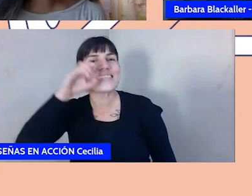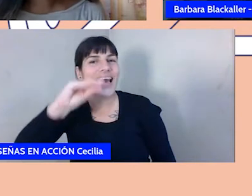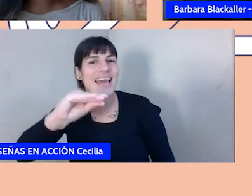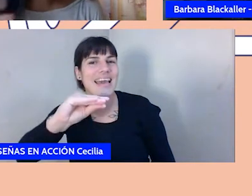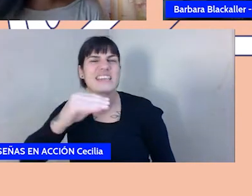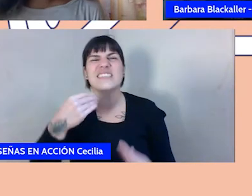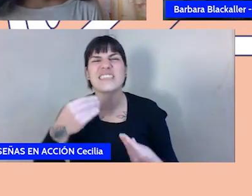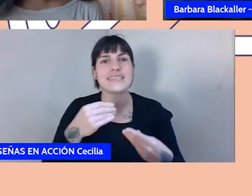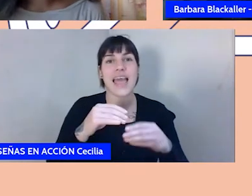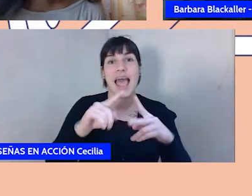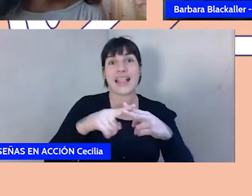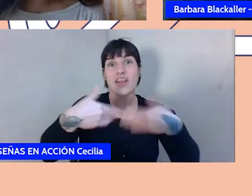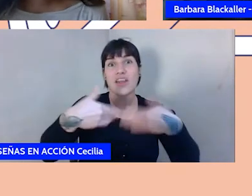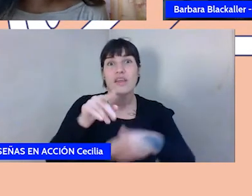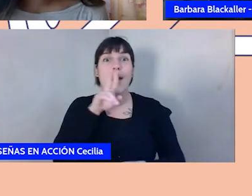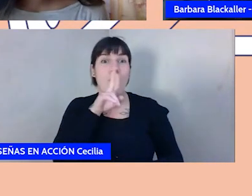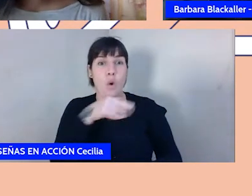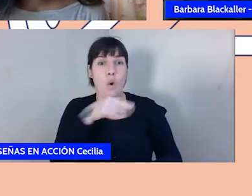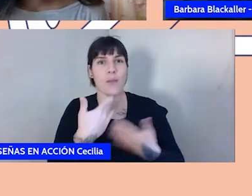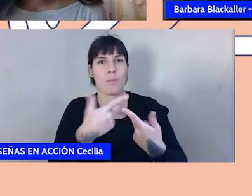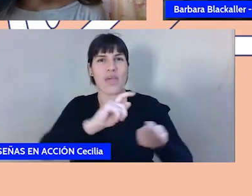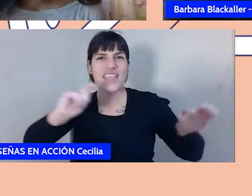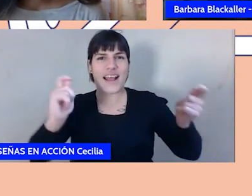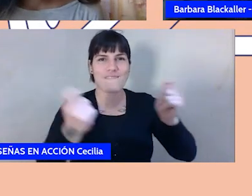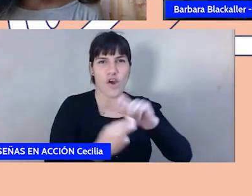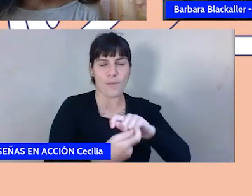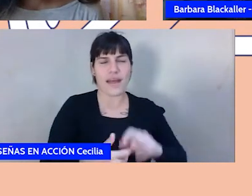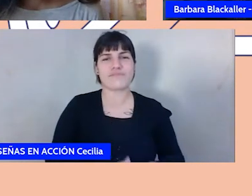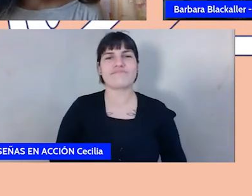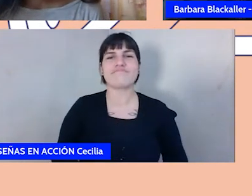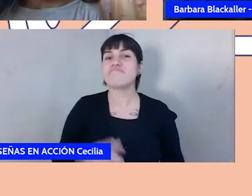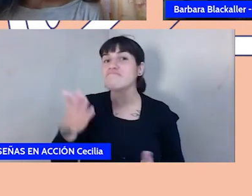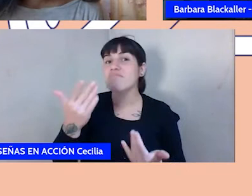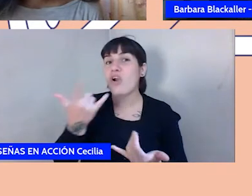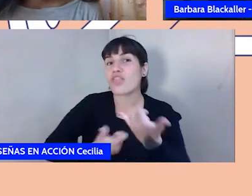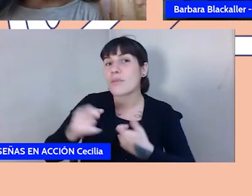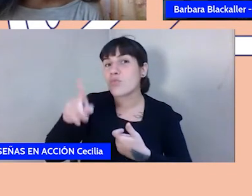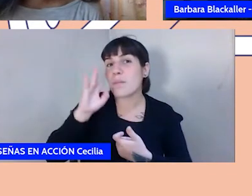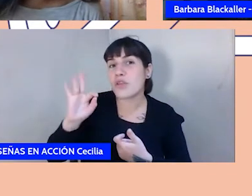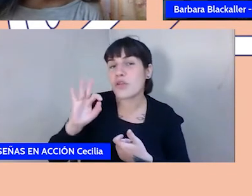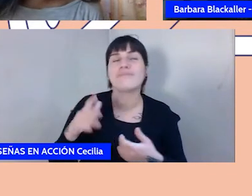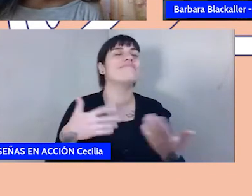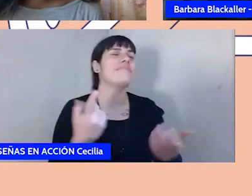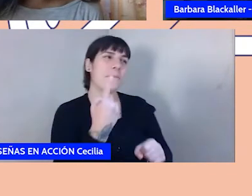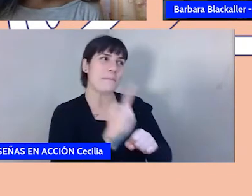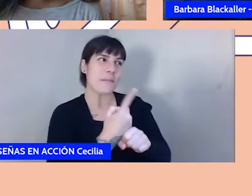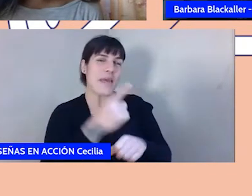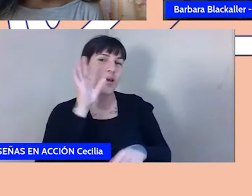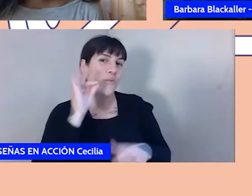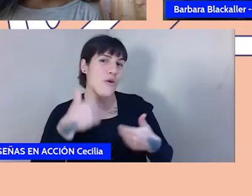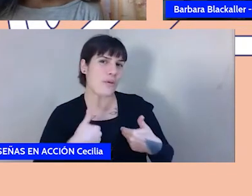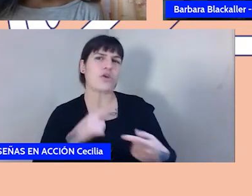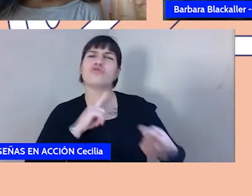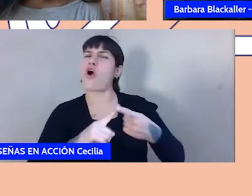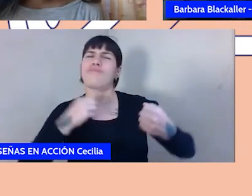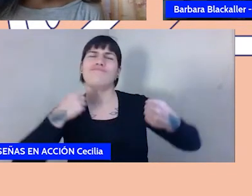qué opinas, ¿no?, sobre todo esto. Sí, por supuesto. Bueno, mi opinión en principio es que estoy absolutamente de acuerdo. O sea, la